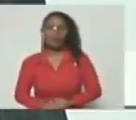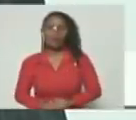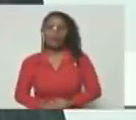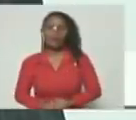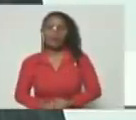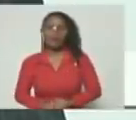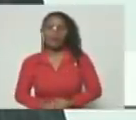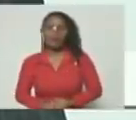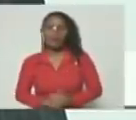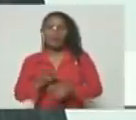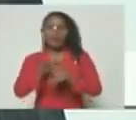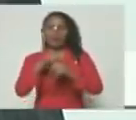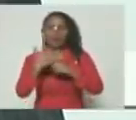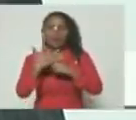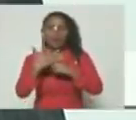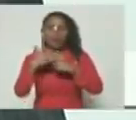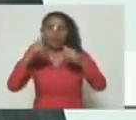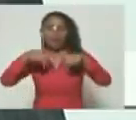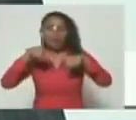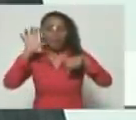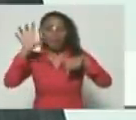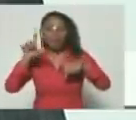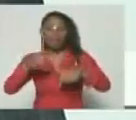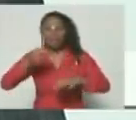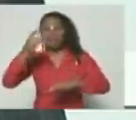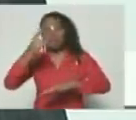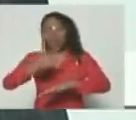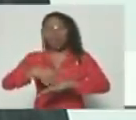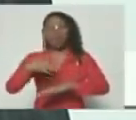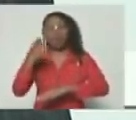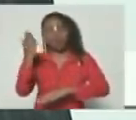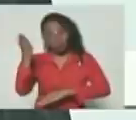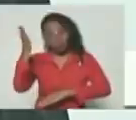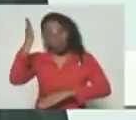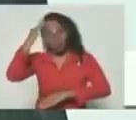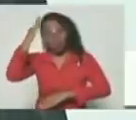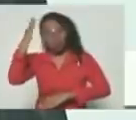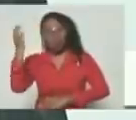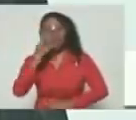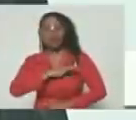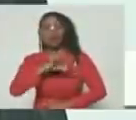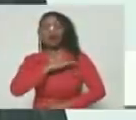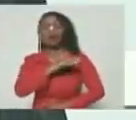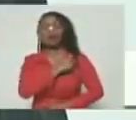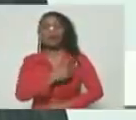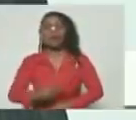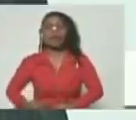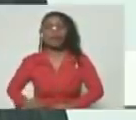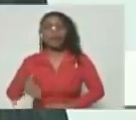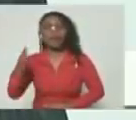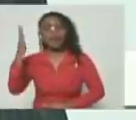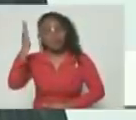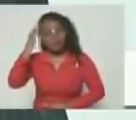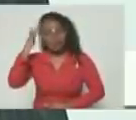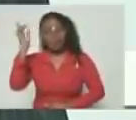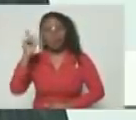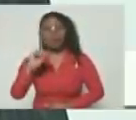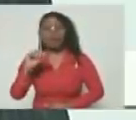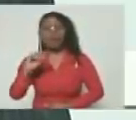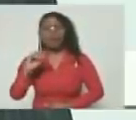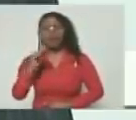La situación del país es grave, y usted lo sabe, señor presidente, y lo sabe el alto